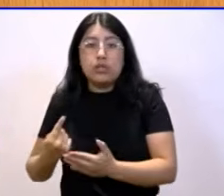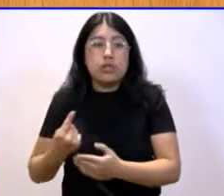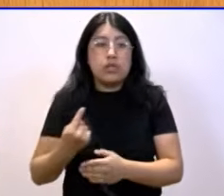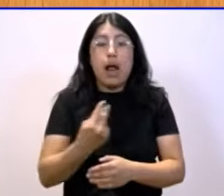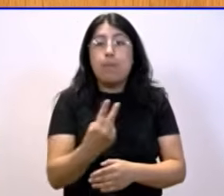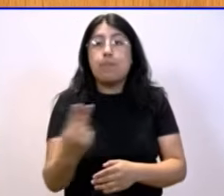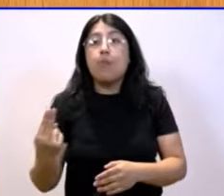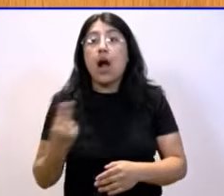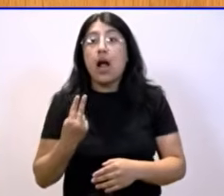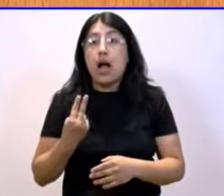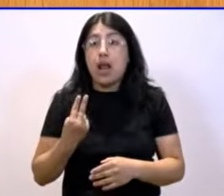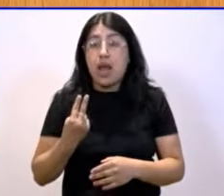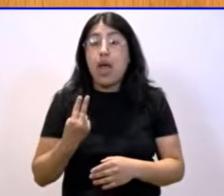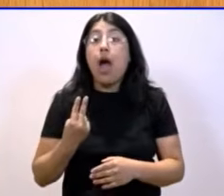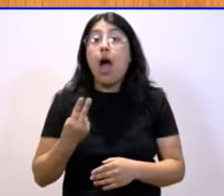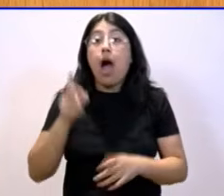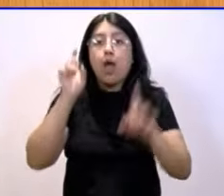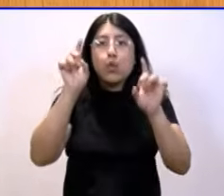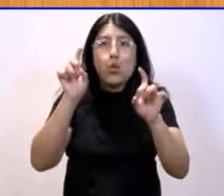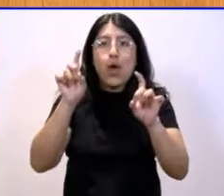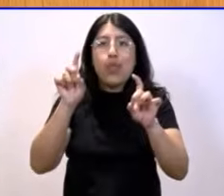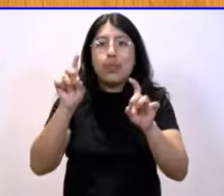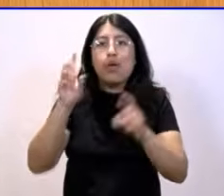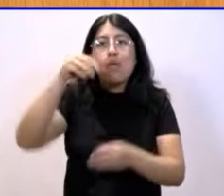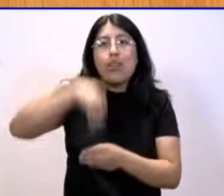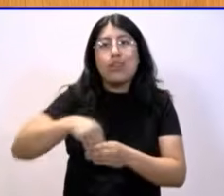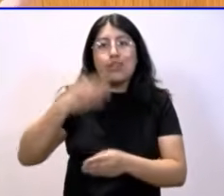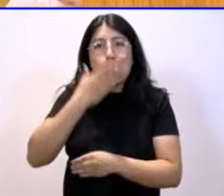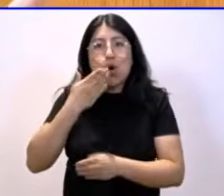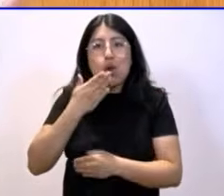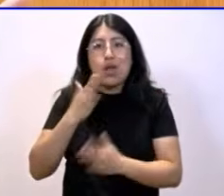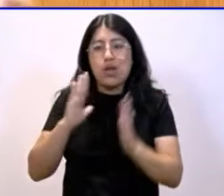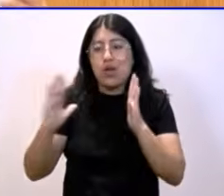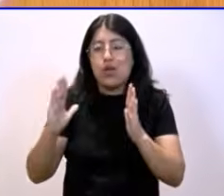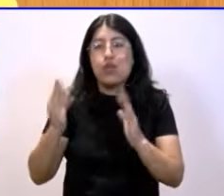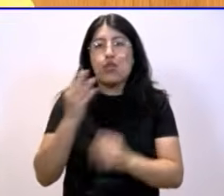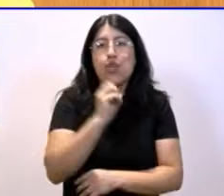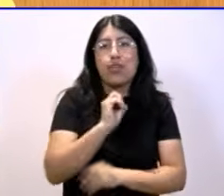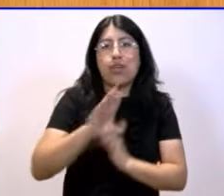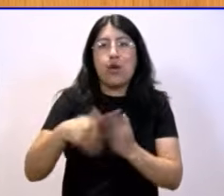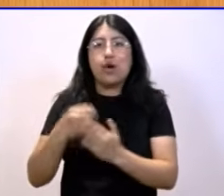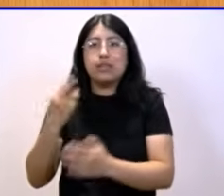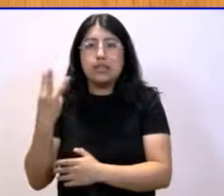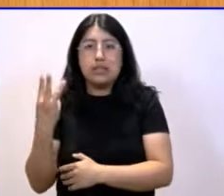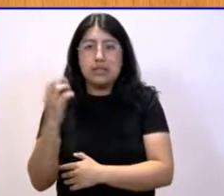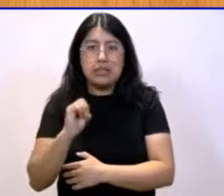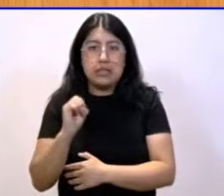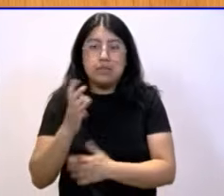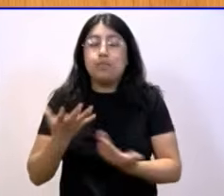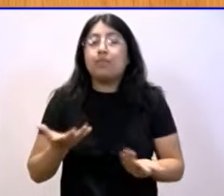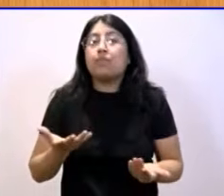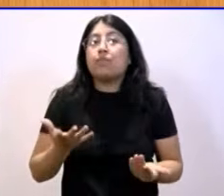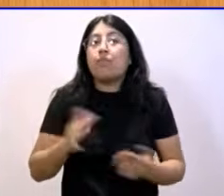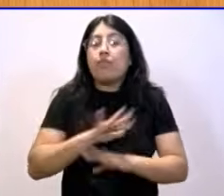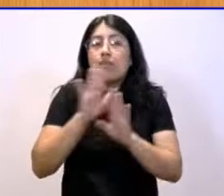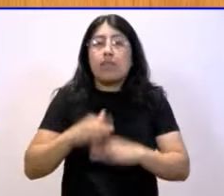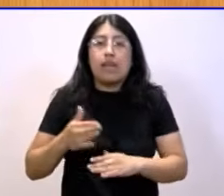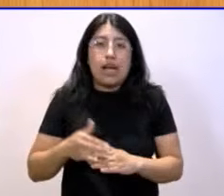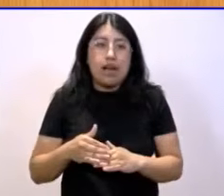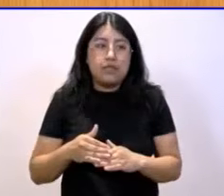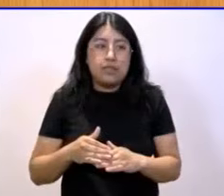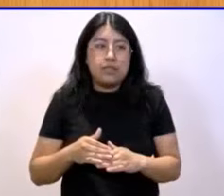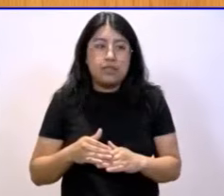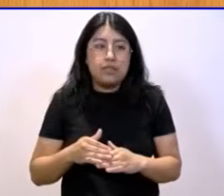en el ámbito de la educación de 0 a 3 años, en lugar de pagar indemnizaciones disuasorias que luego además van a hacer